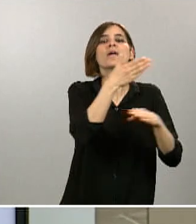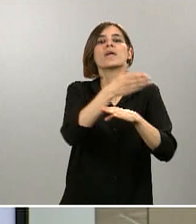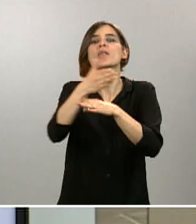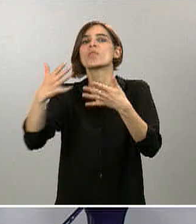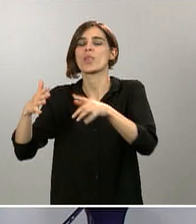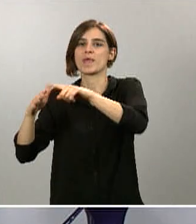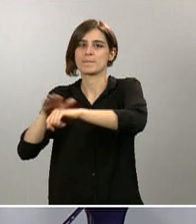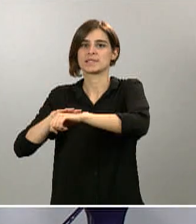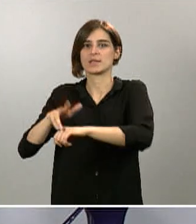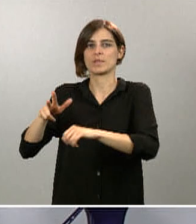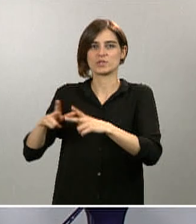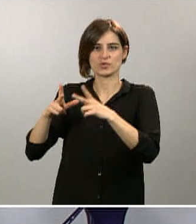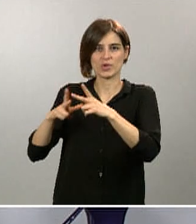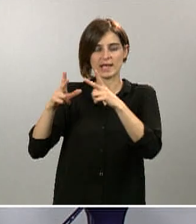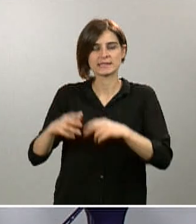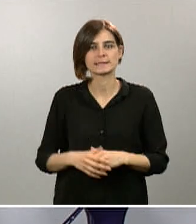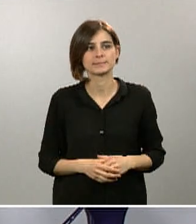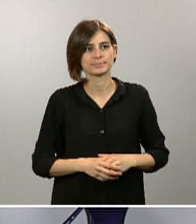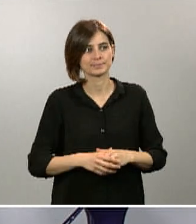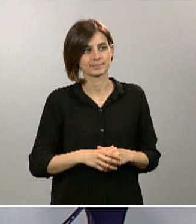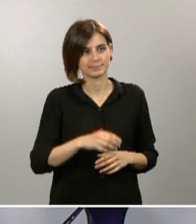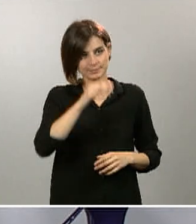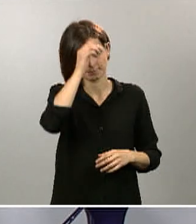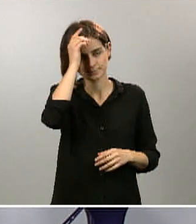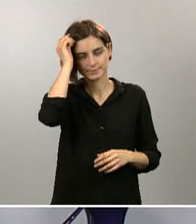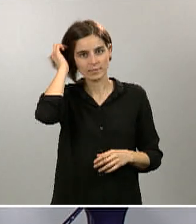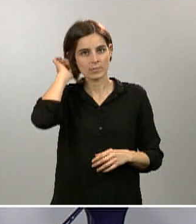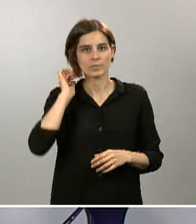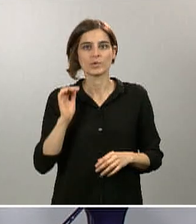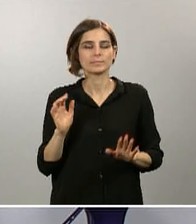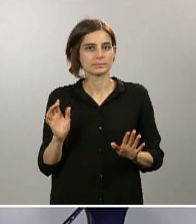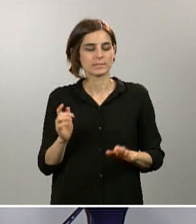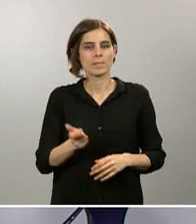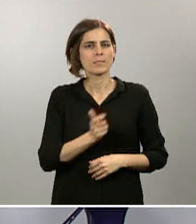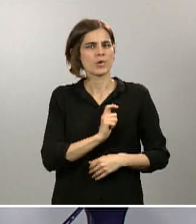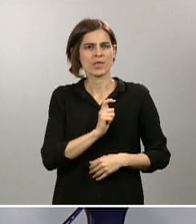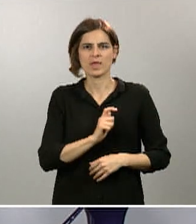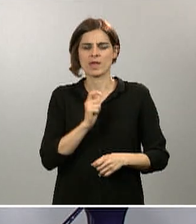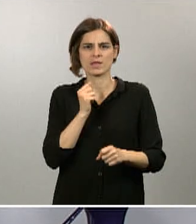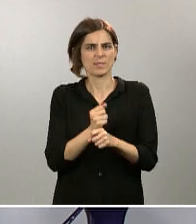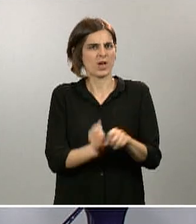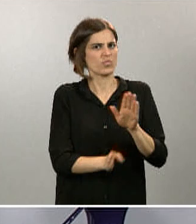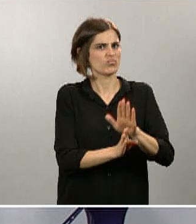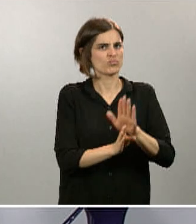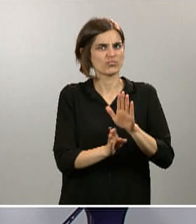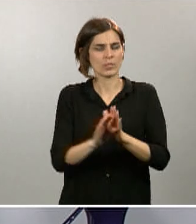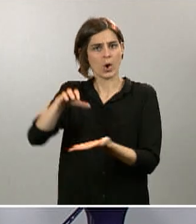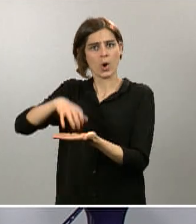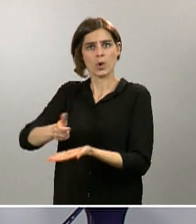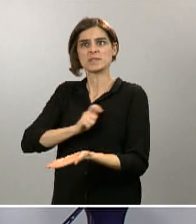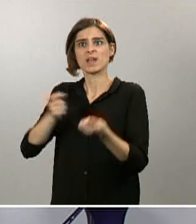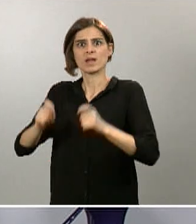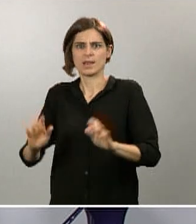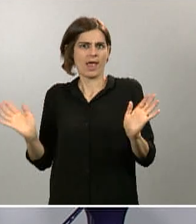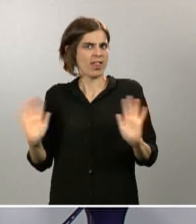Solamente puedo recordar que la policía sigue trabajando, las comisarías no están cerradas, nuestros profesionales siguen